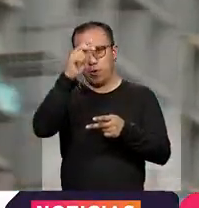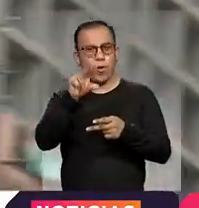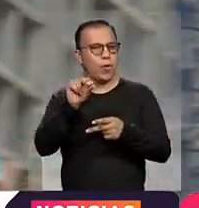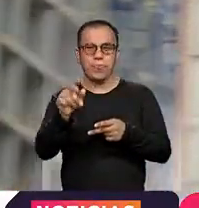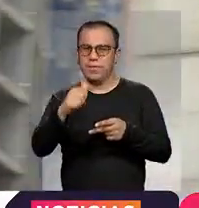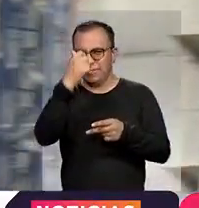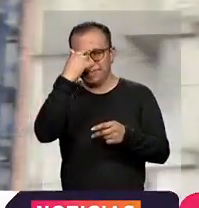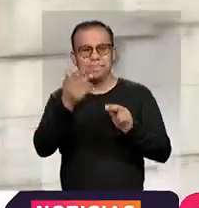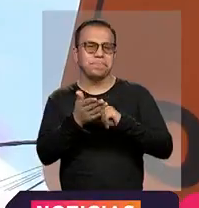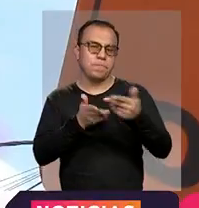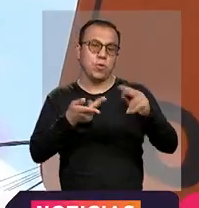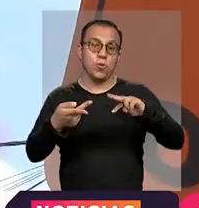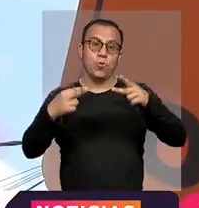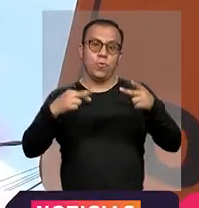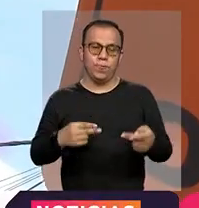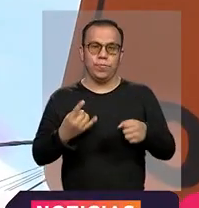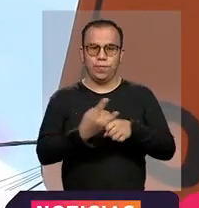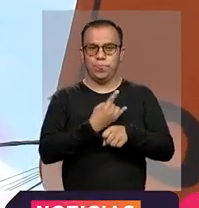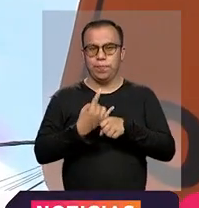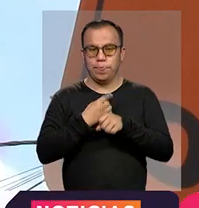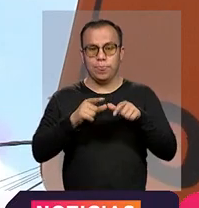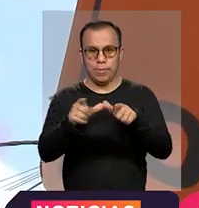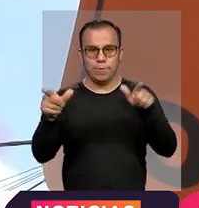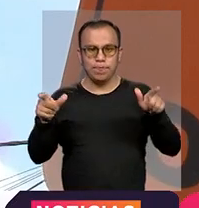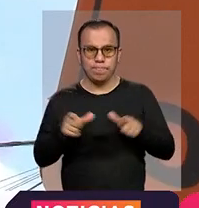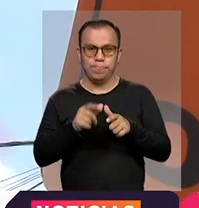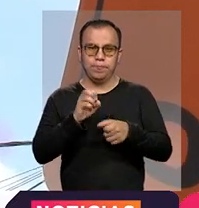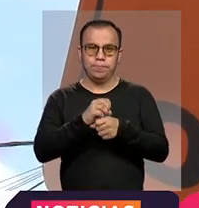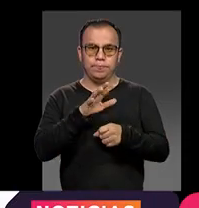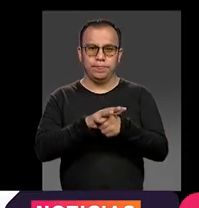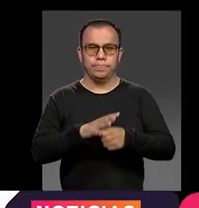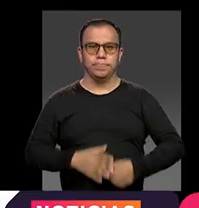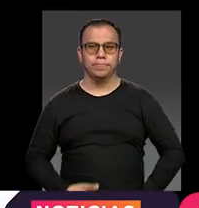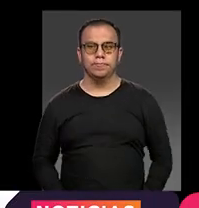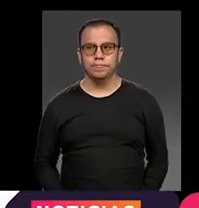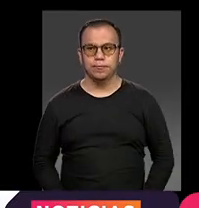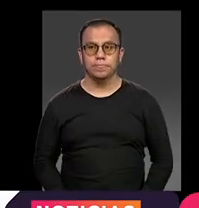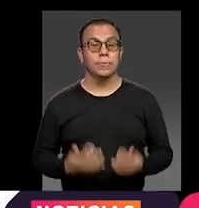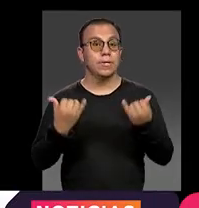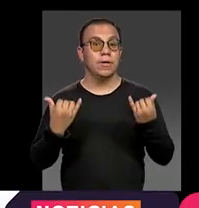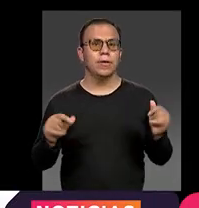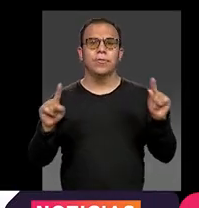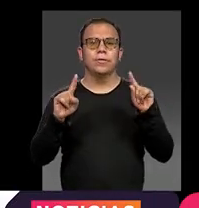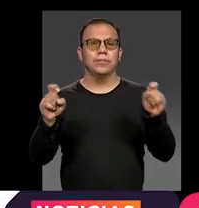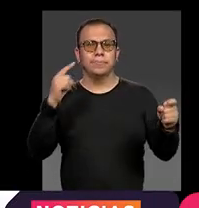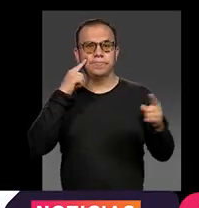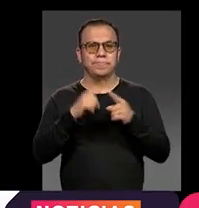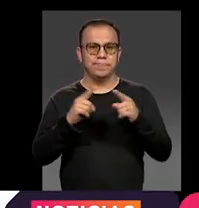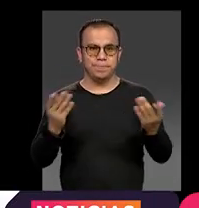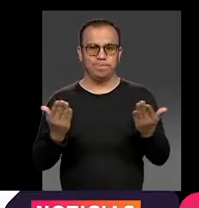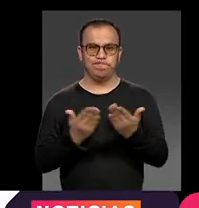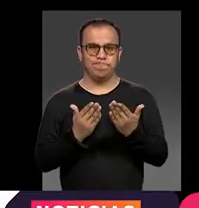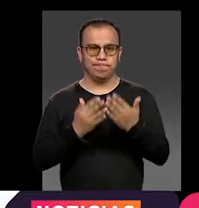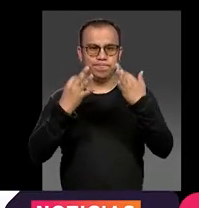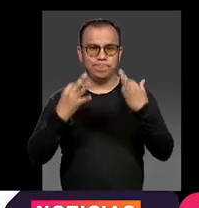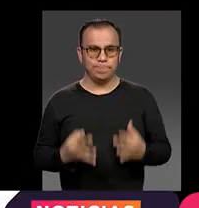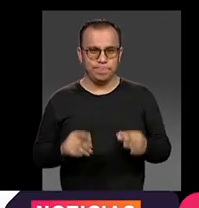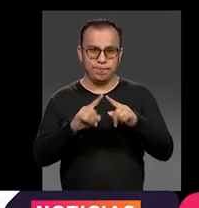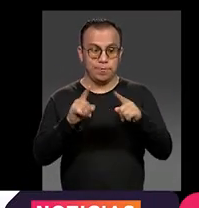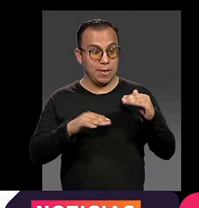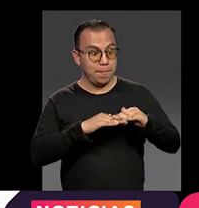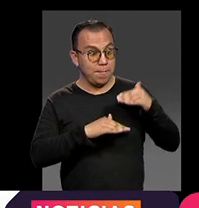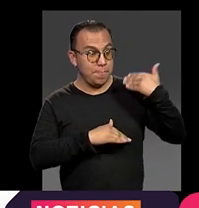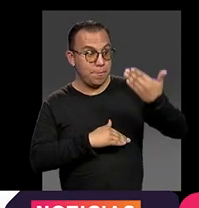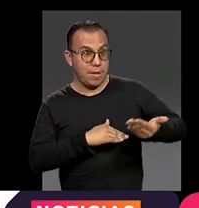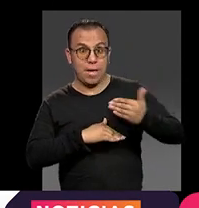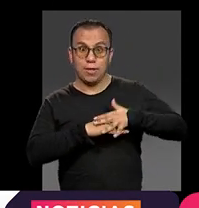como contraprestación por el usufructo de los suelos del distrito. Ahora nos queda estudiar las consecuencias que esto